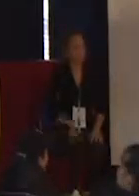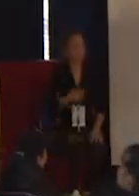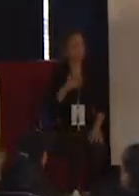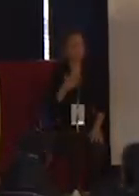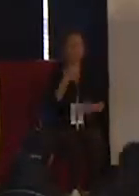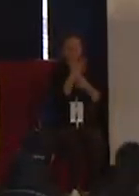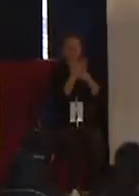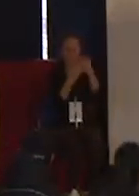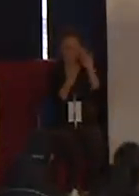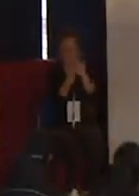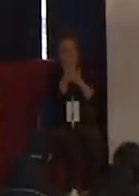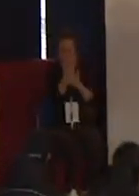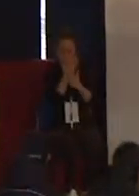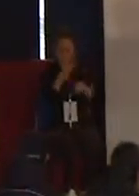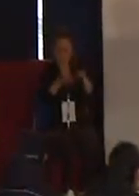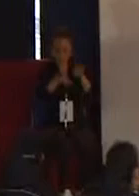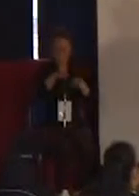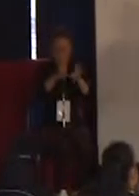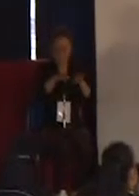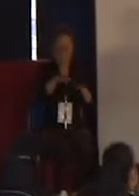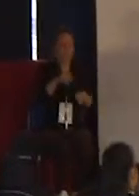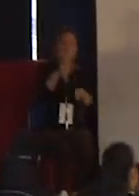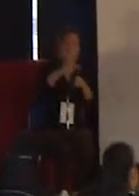Ya hice mis manos y mis pies.